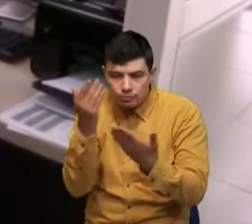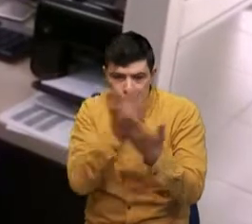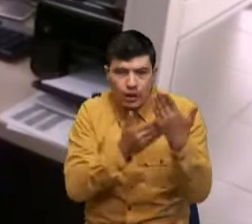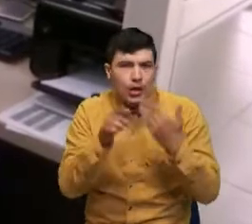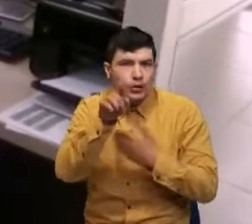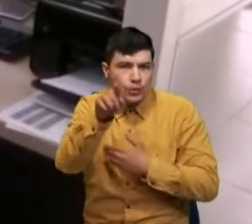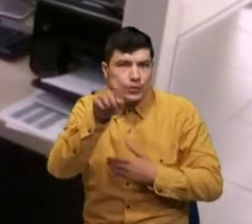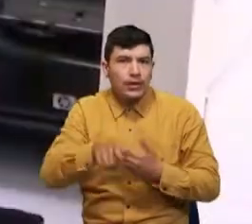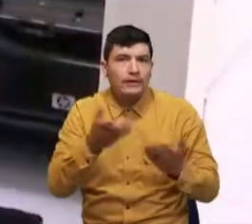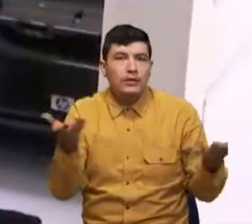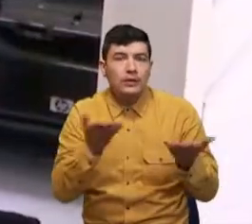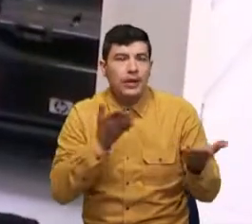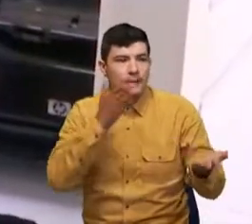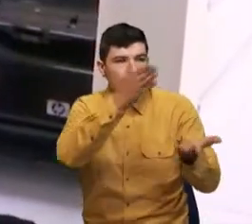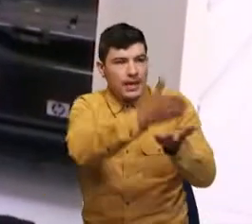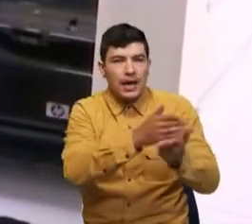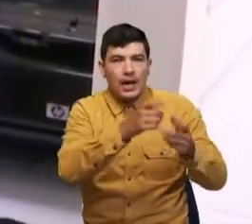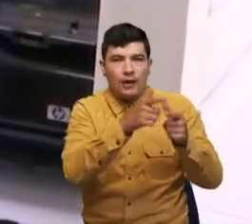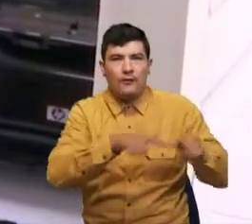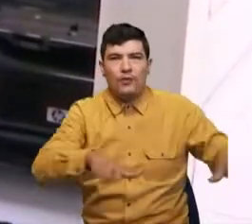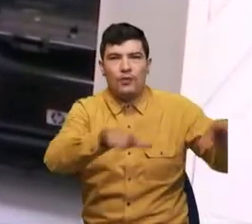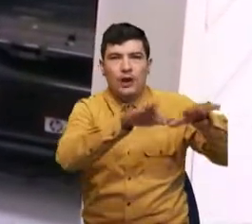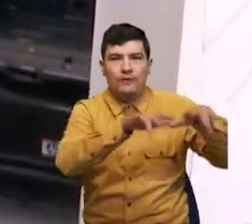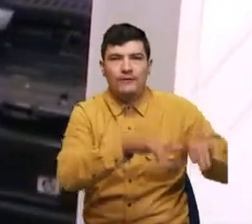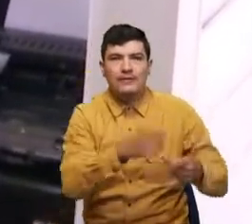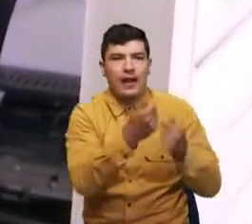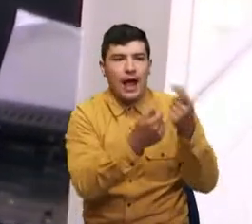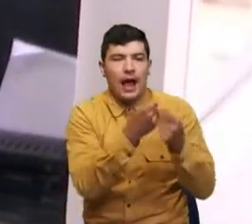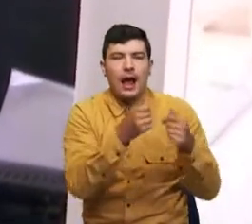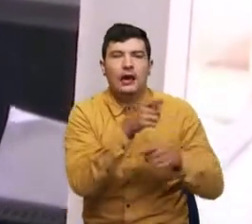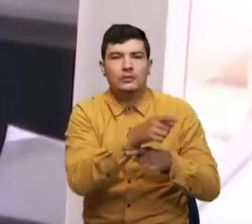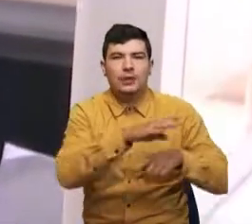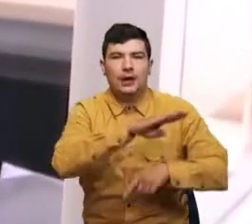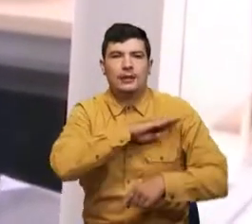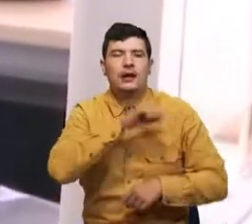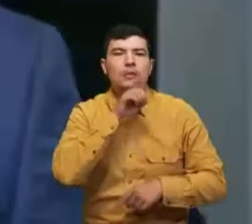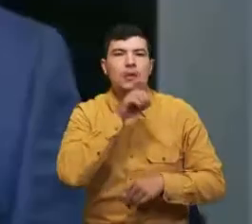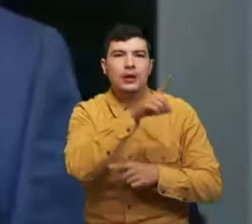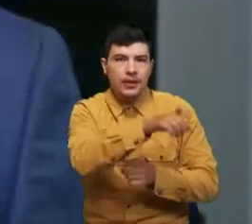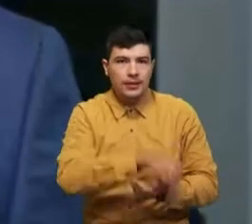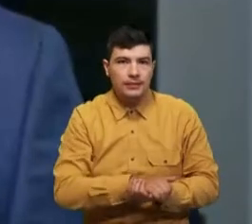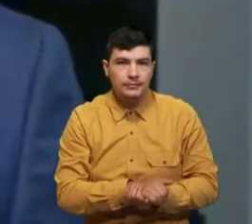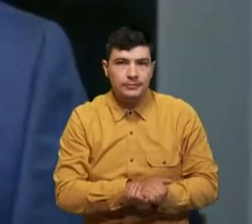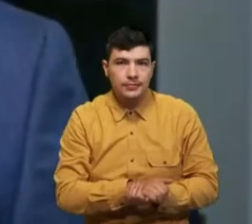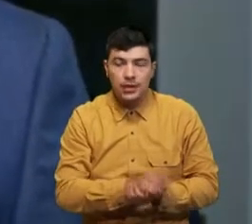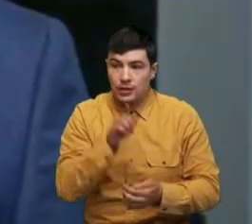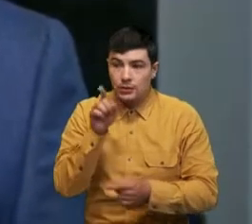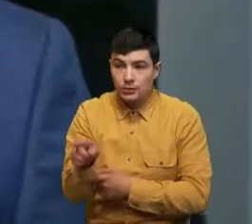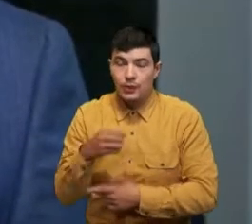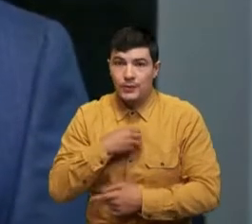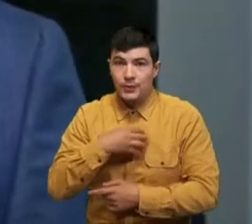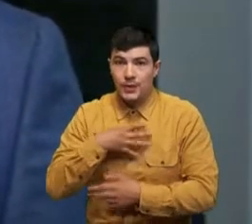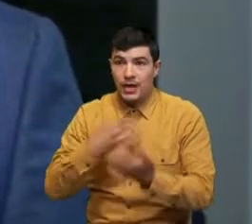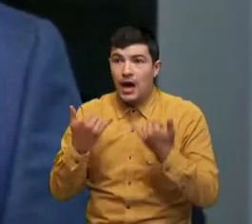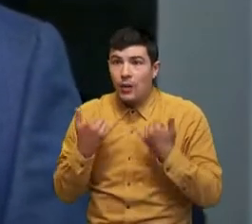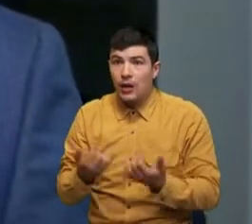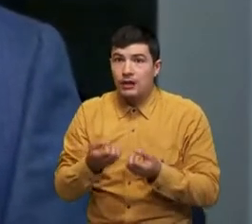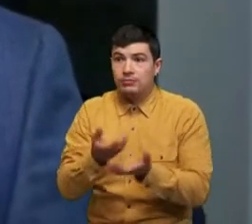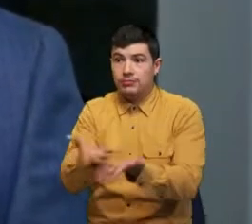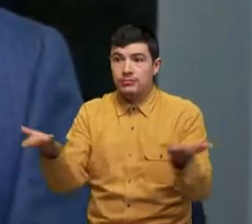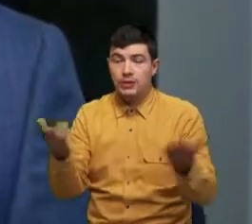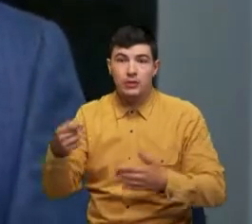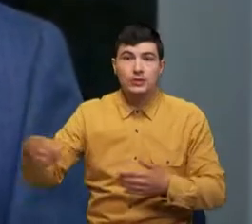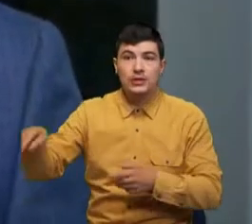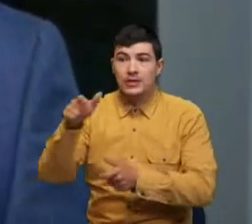acercarse a la tesorería de la alcaldía de bucaramanga pero con esta oportunidad los contribuyentes que estén en este tipo